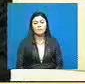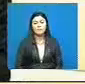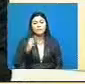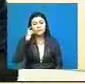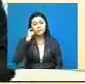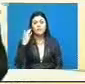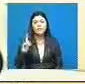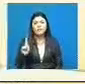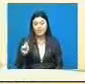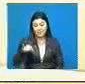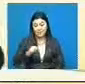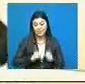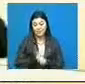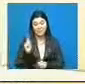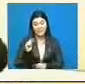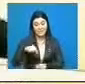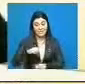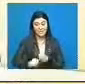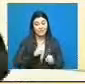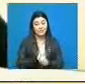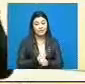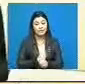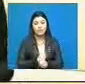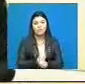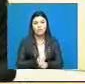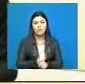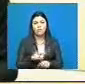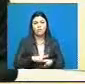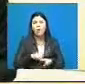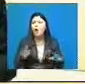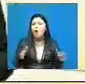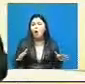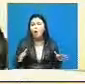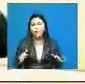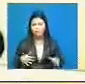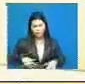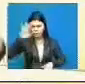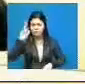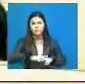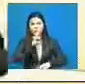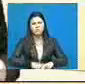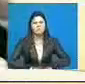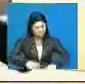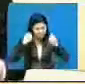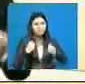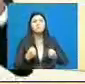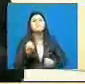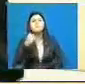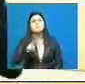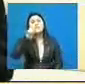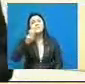En febrero de este año no nos tembló la mano para que se redujera en